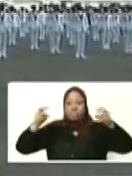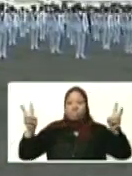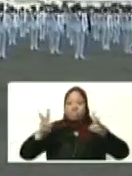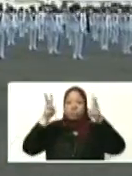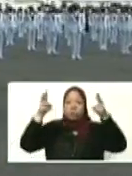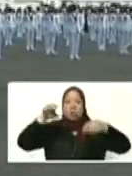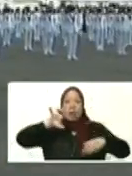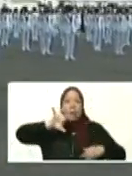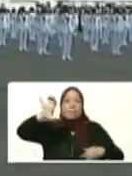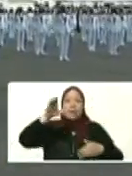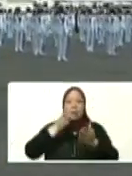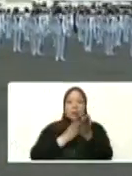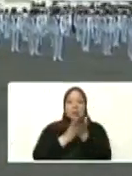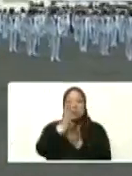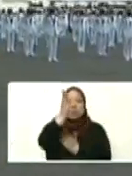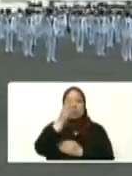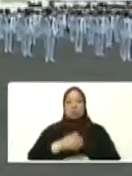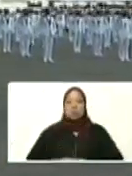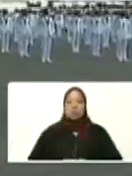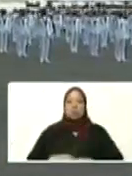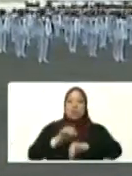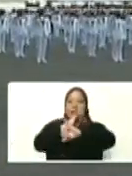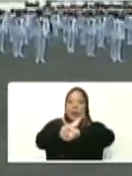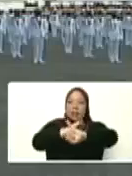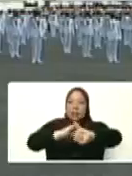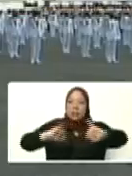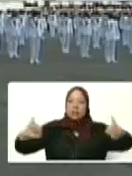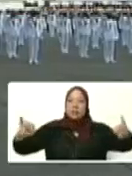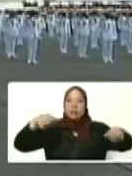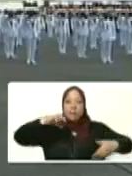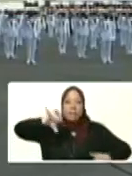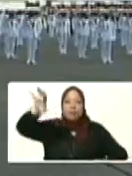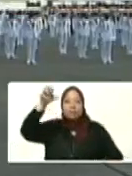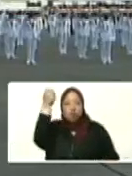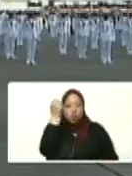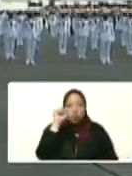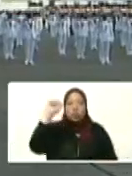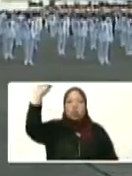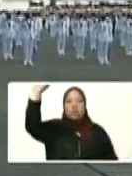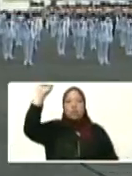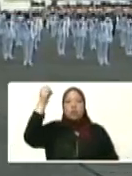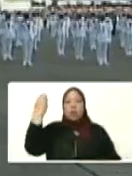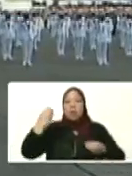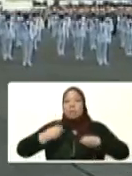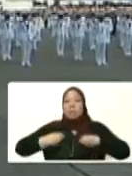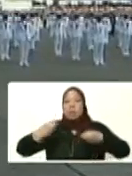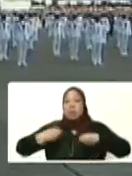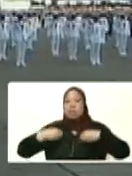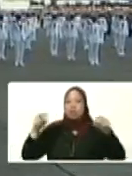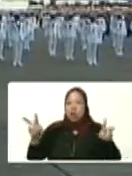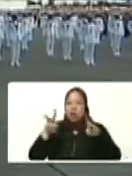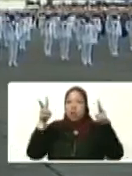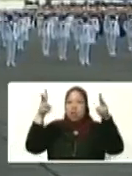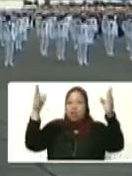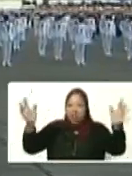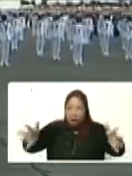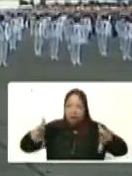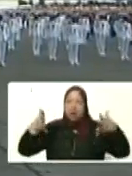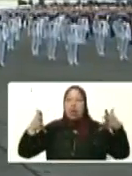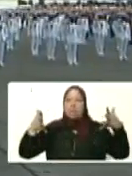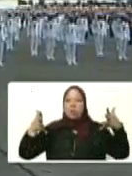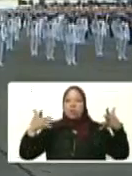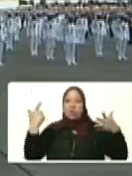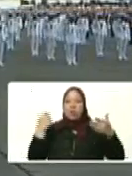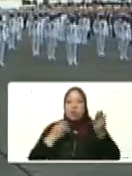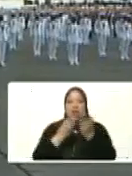La patria sigue. Independencia y patria socialista. Viviremos y venceremos. Leales